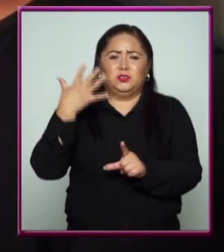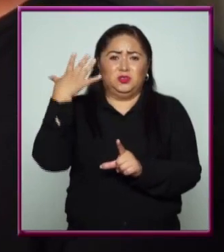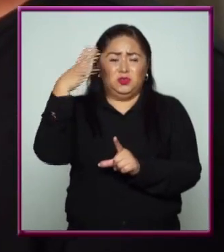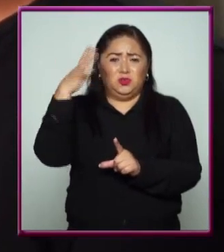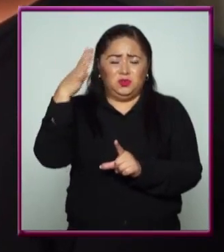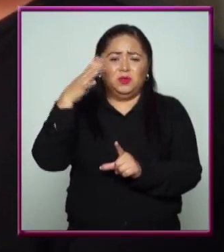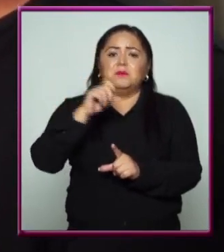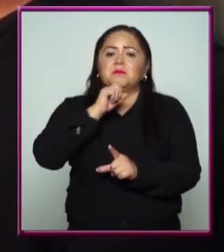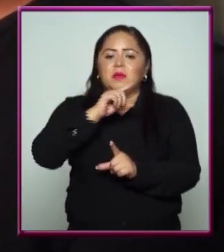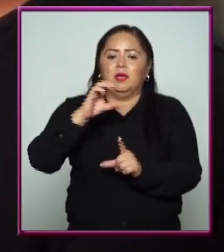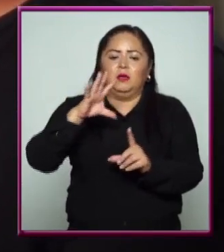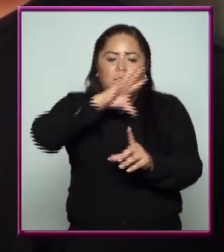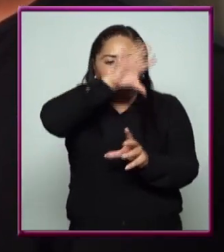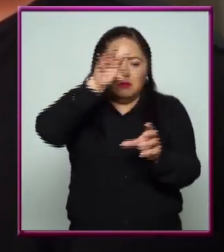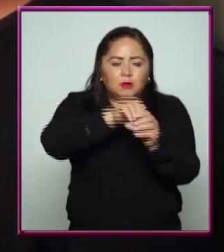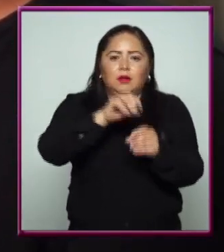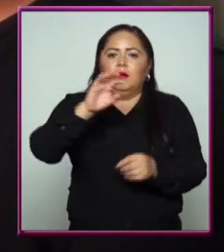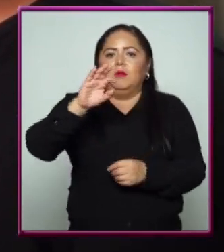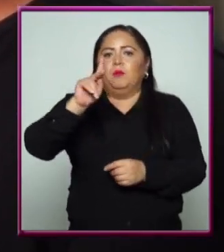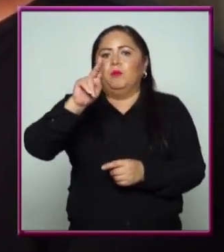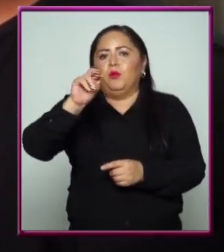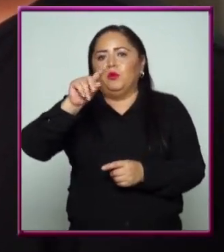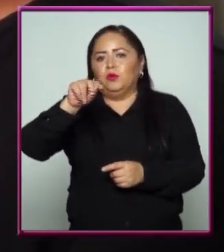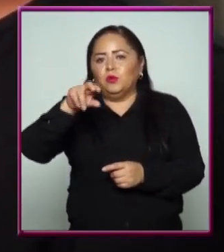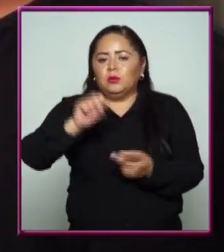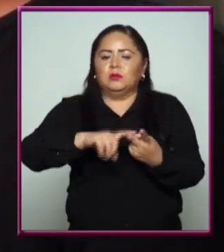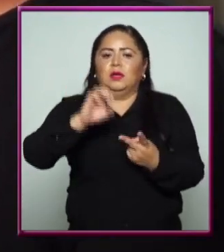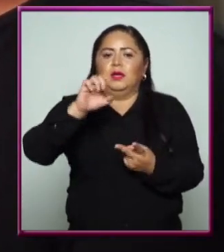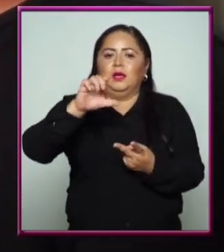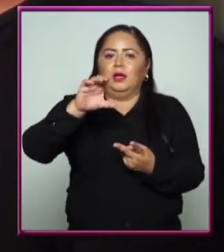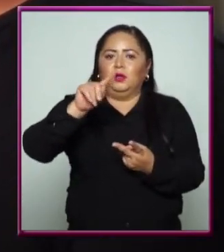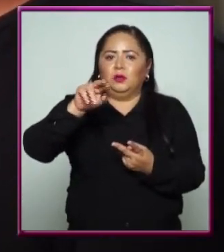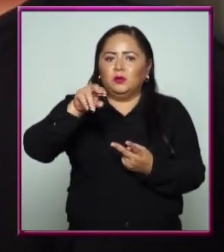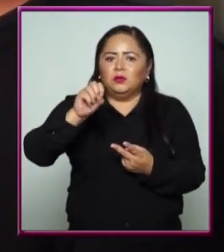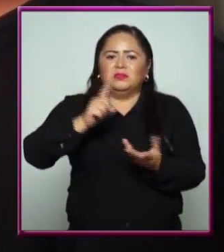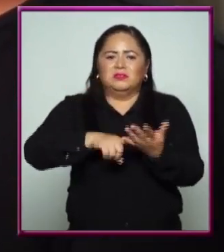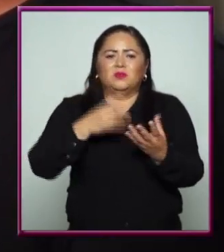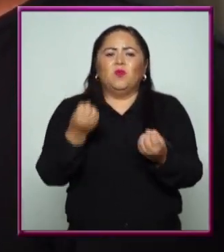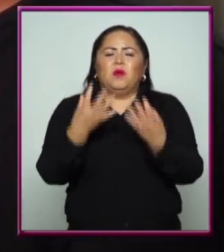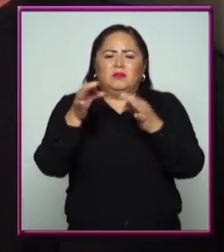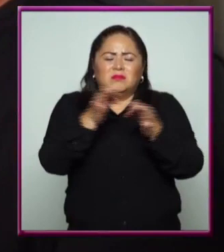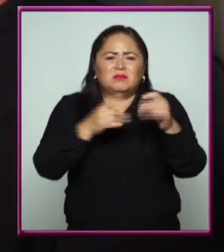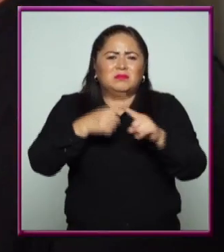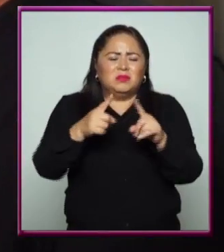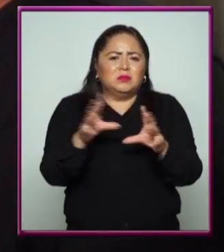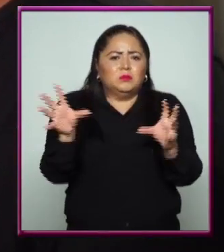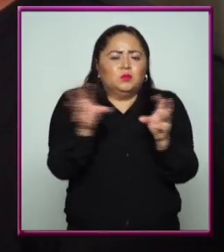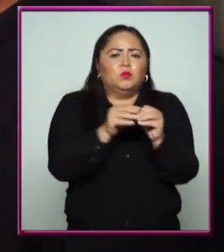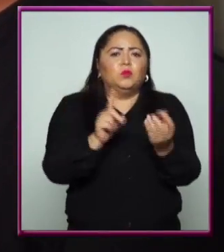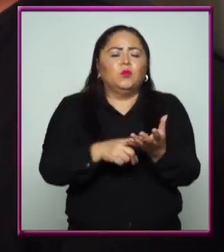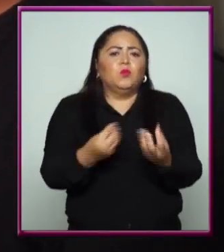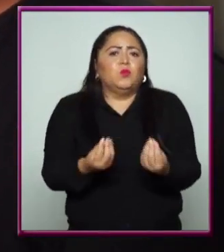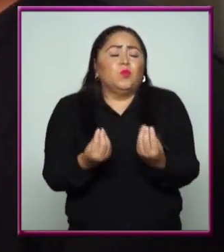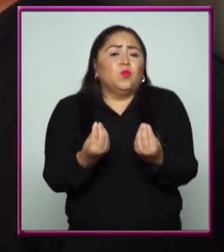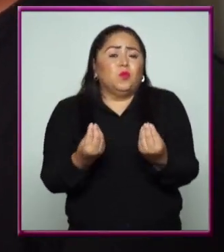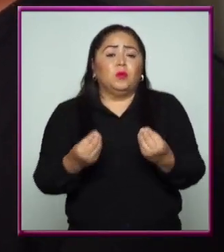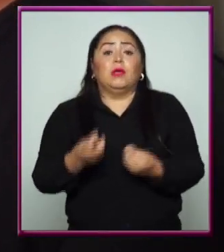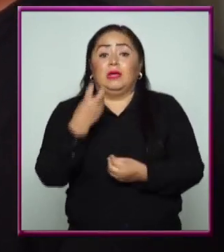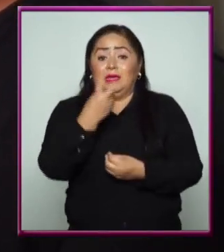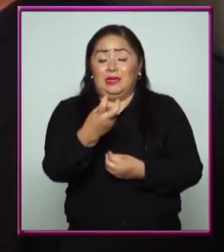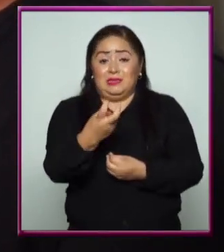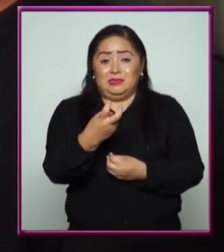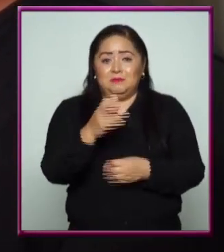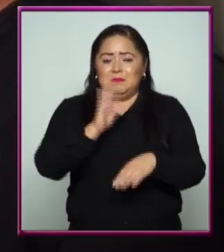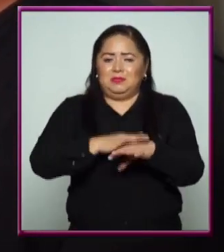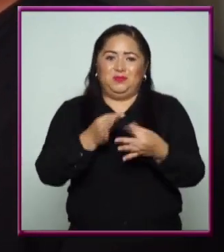constituido de electrones, protones, cuántos hay, cuántas partículas alfa o núcleos de helio hay. Estas son